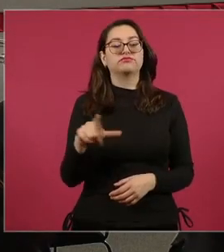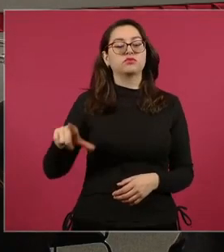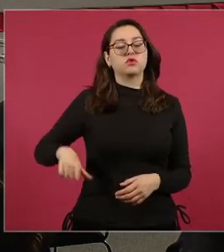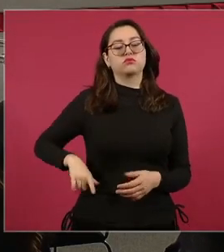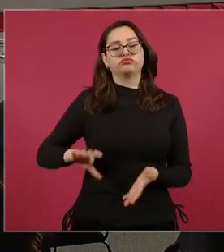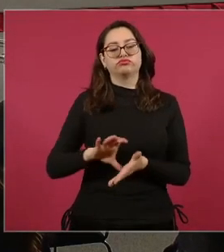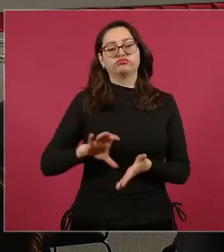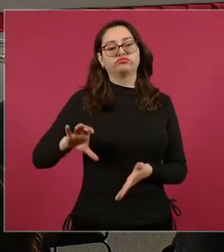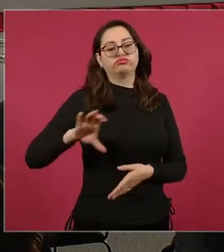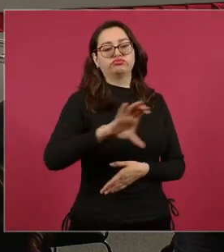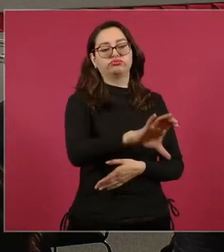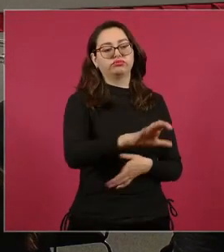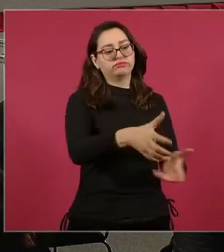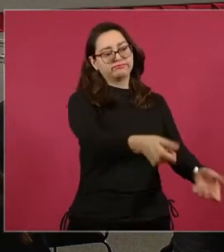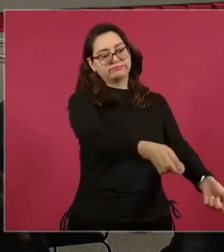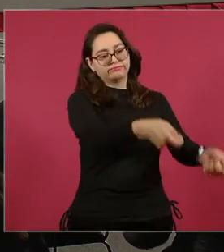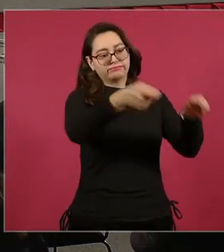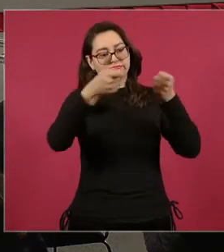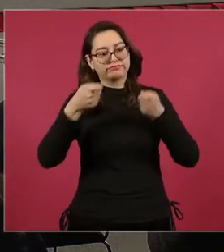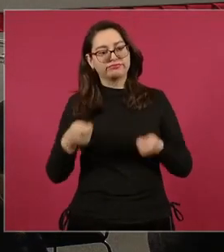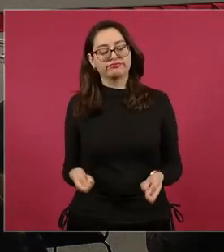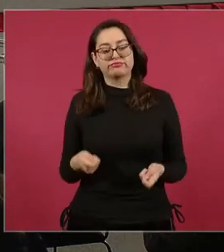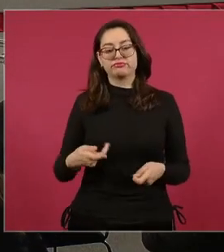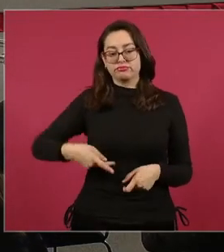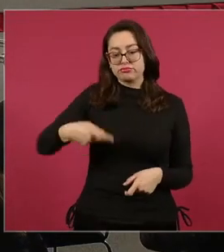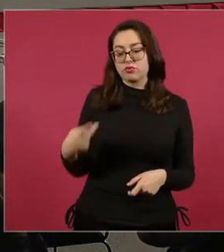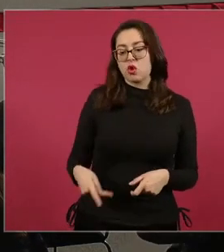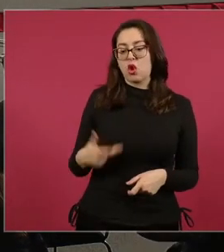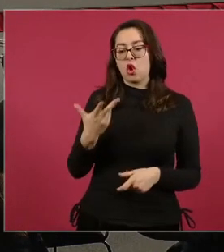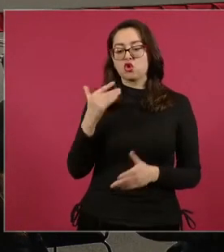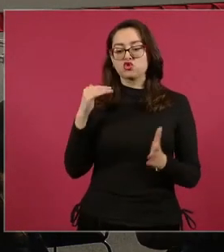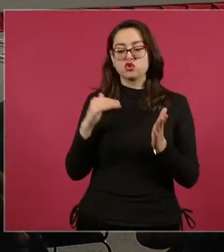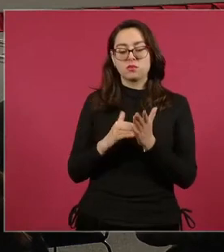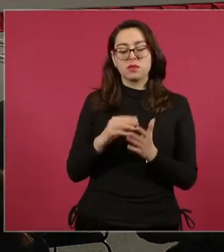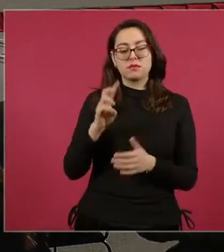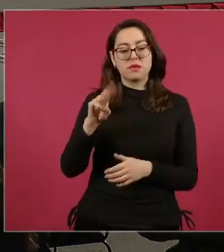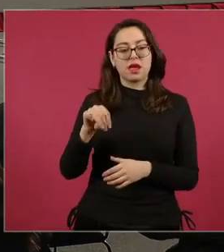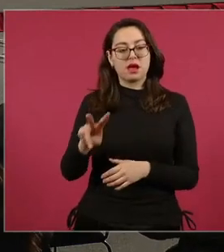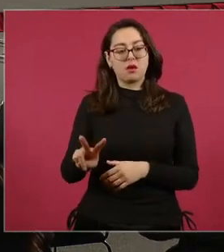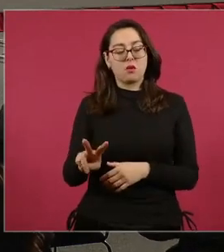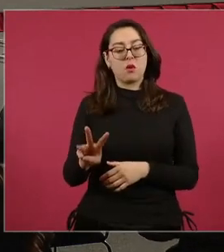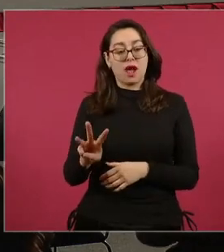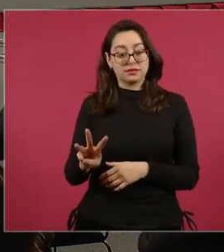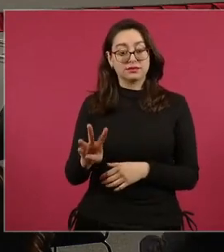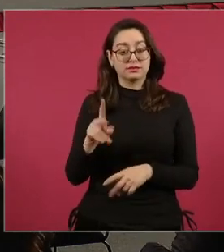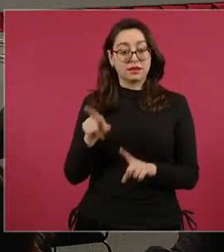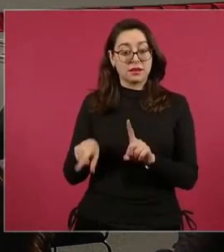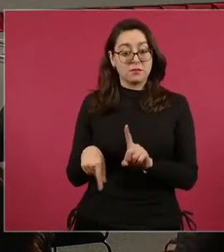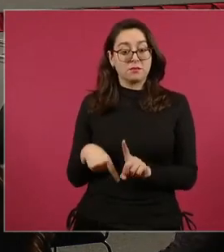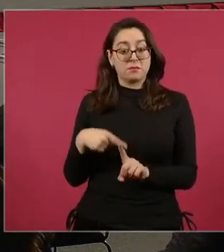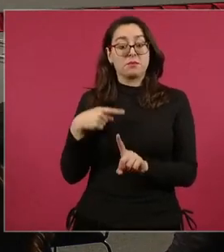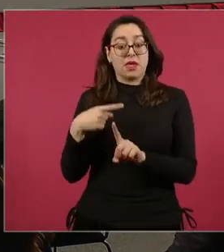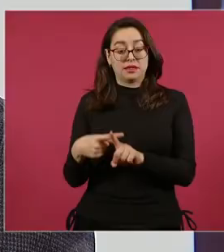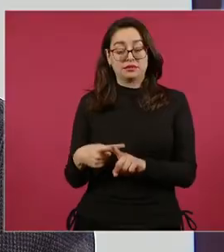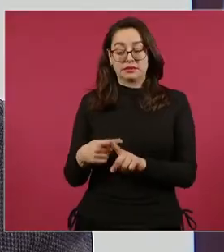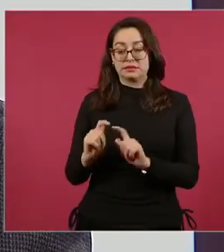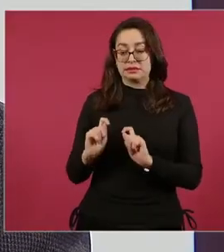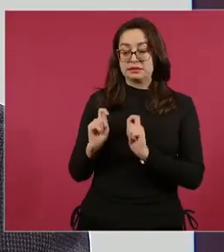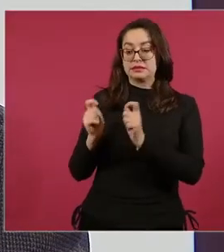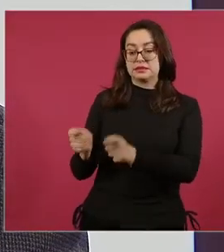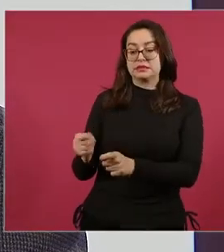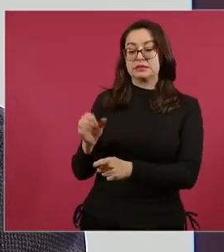8.539 megawatts de capacidad, incrementará la CFE, llegará la CFE